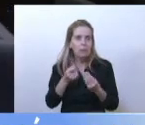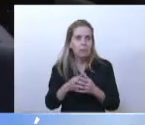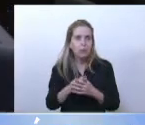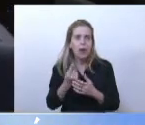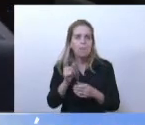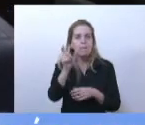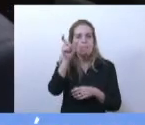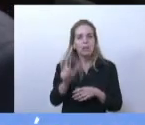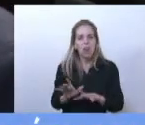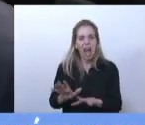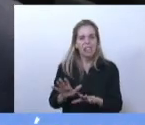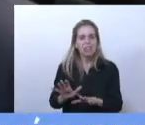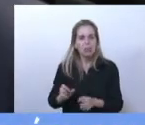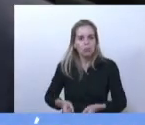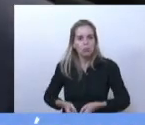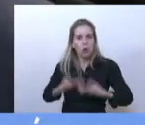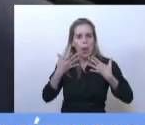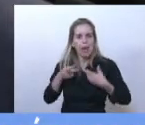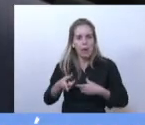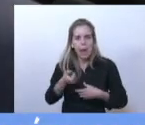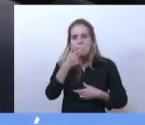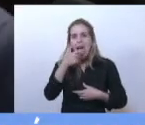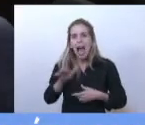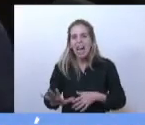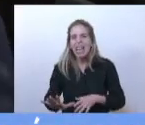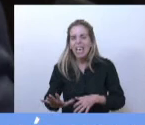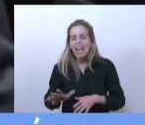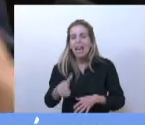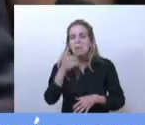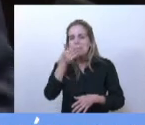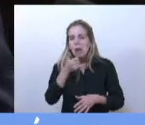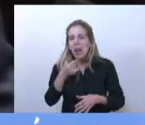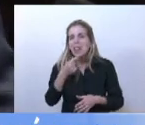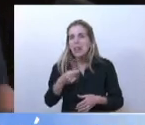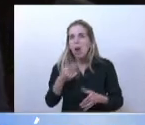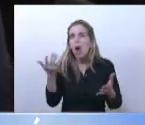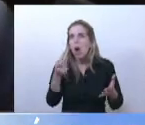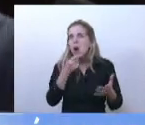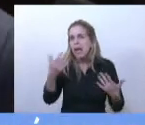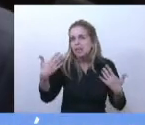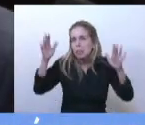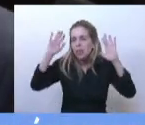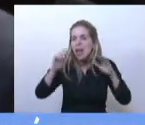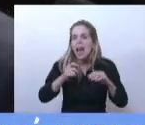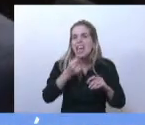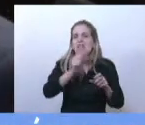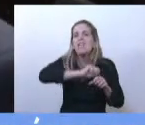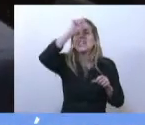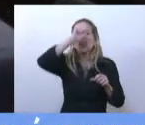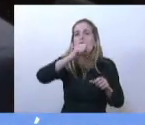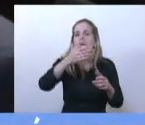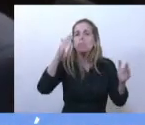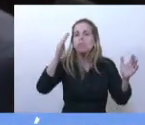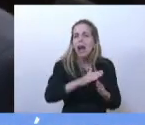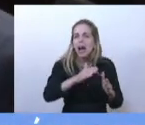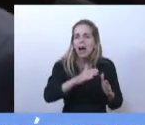de una persona tan soberbia llegado a decir que bajar la inflación era lo más fácil del mundo y la duplicó